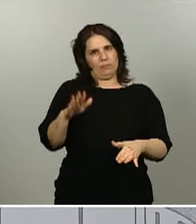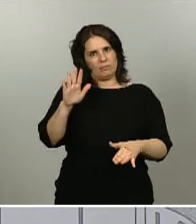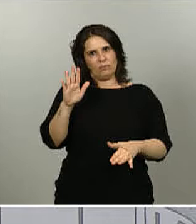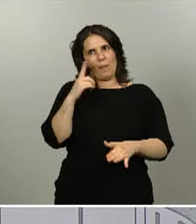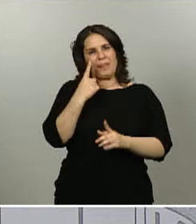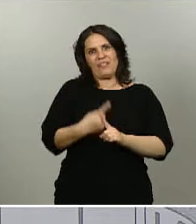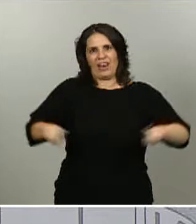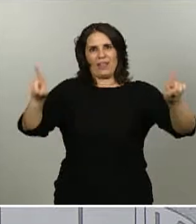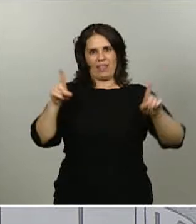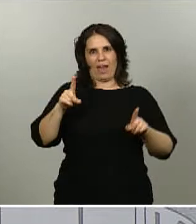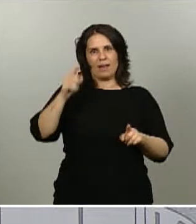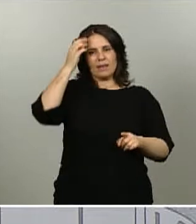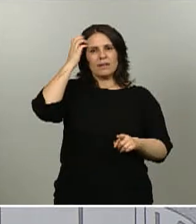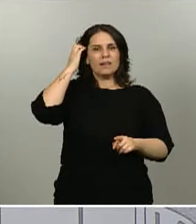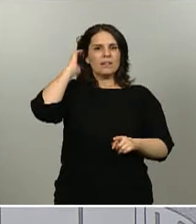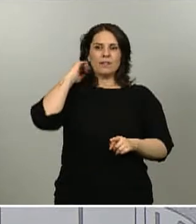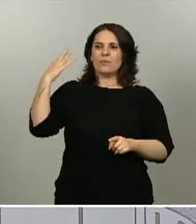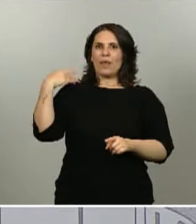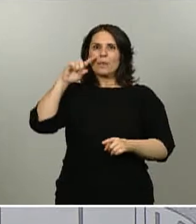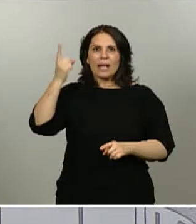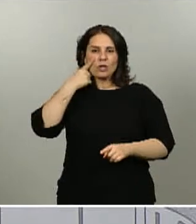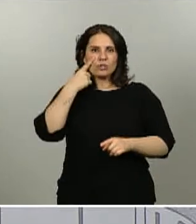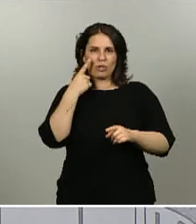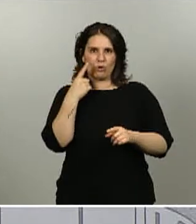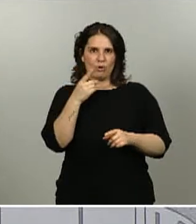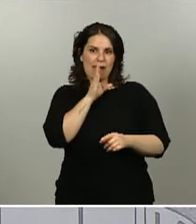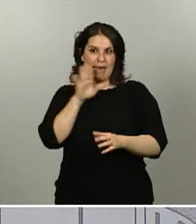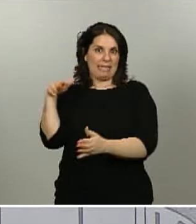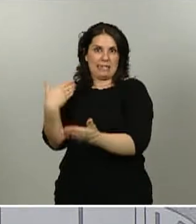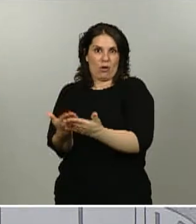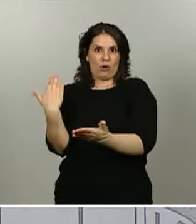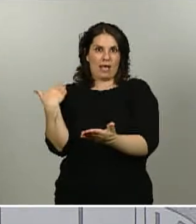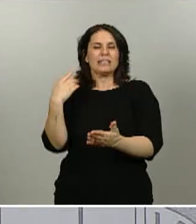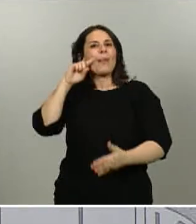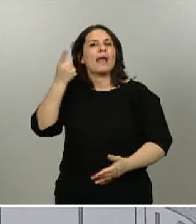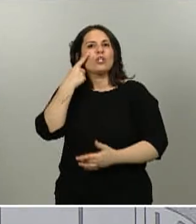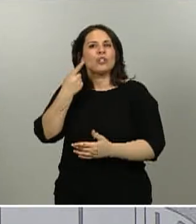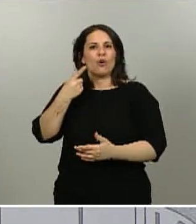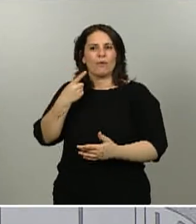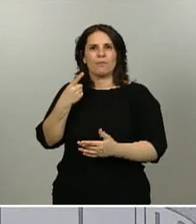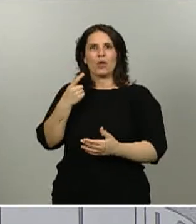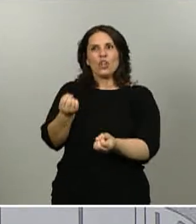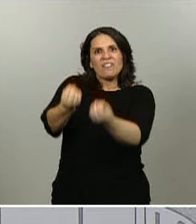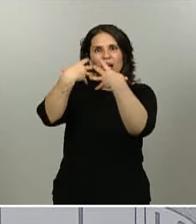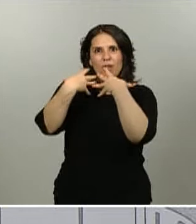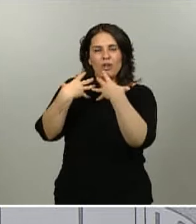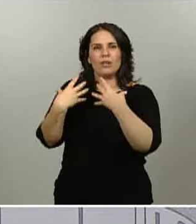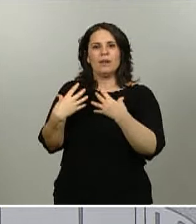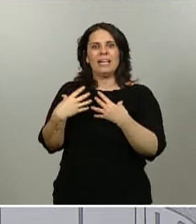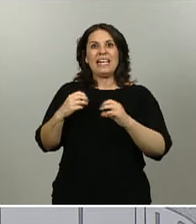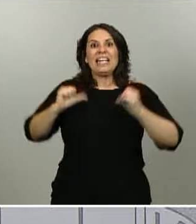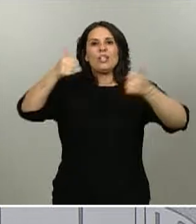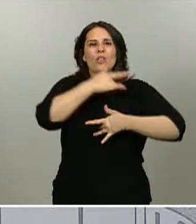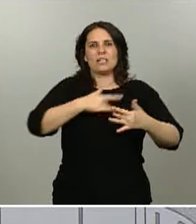la fecha de diagnóstico, como teníamos hasta hace poco, la fecha de notificación y la fecha de inicio de síntomas.